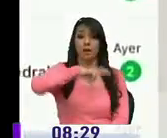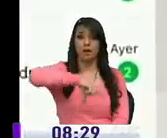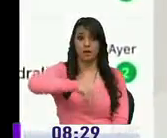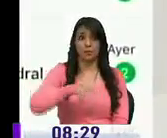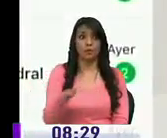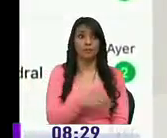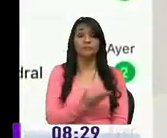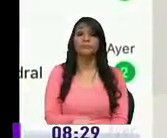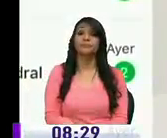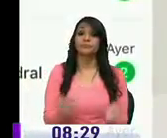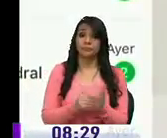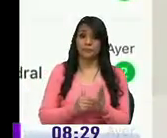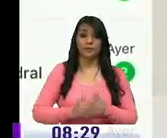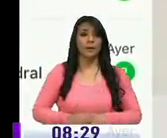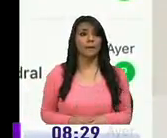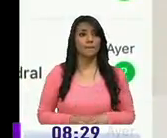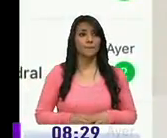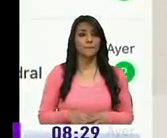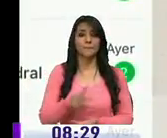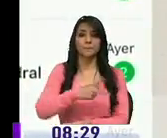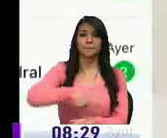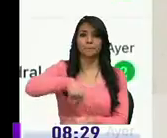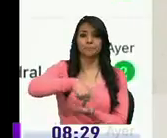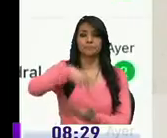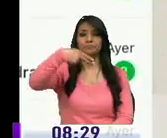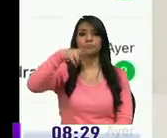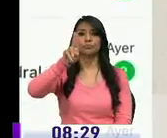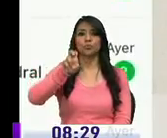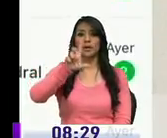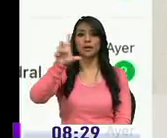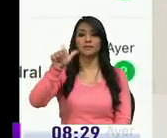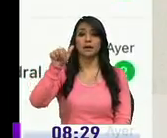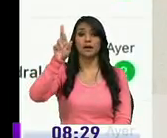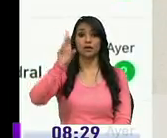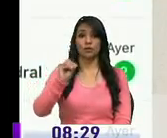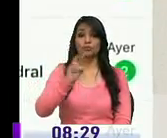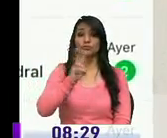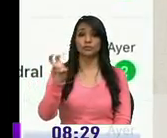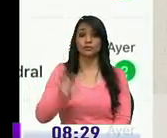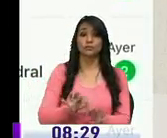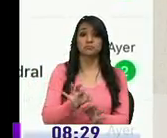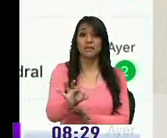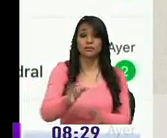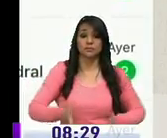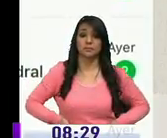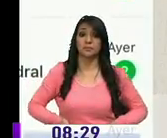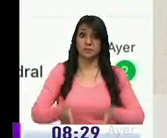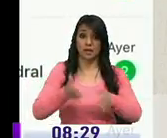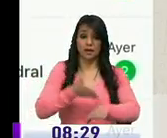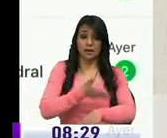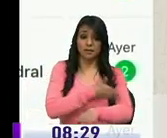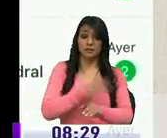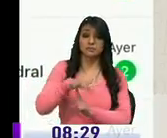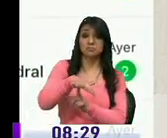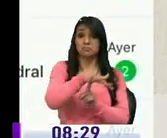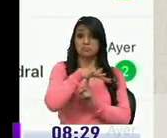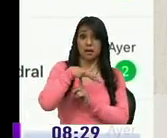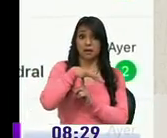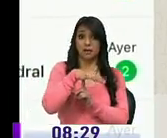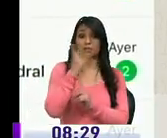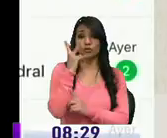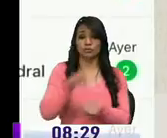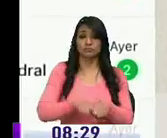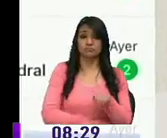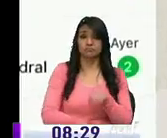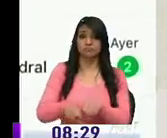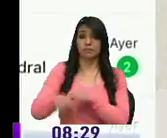más. Denuncia en la parroquia Puellar, en oriente de la capital, 200 metros de vía principal, antes de llegar al parque central, 2 fugas de